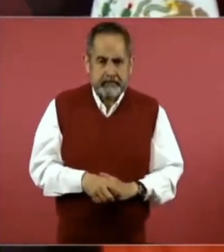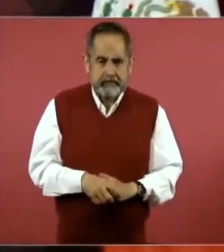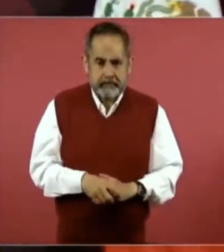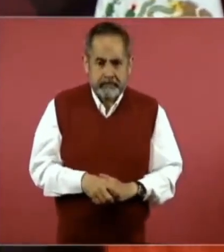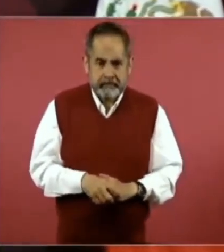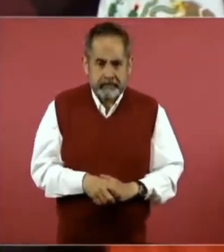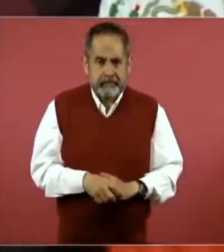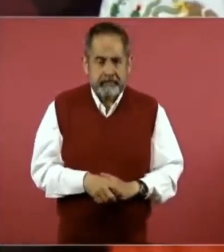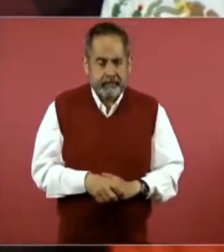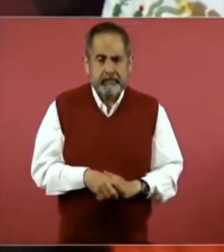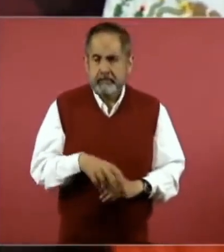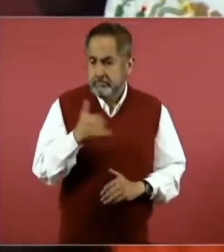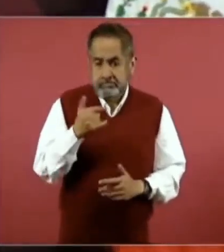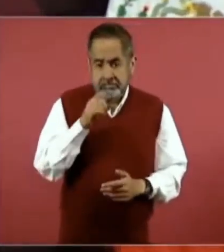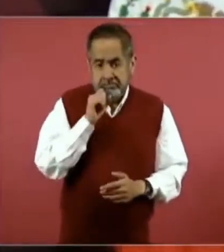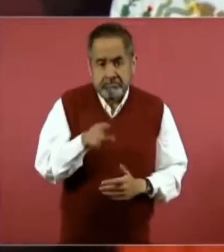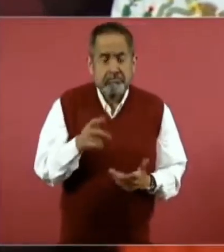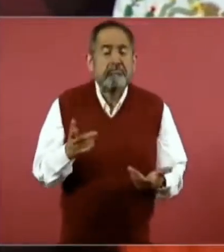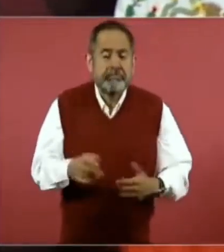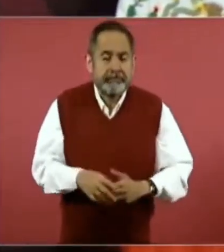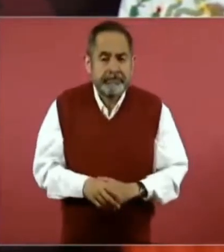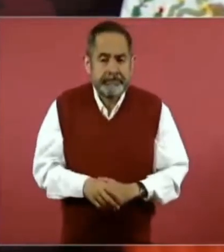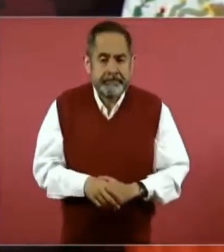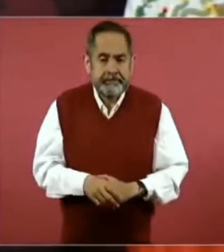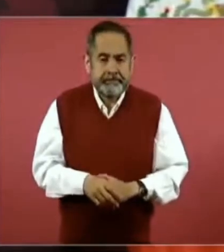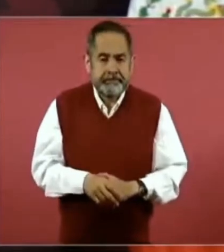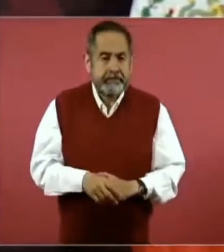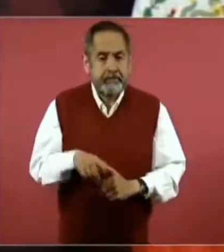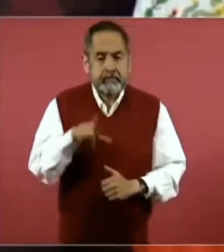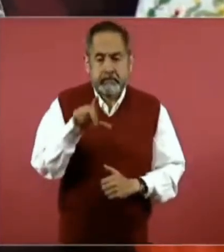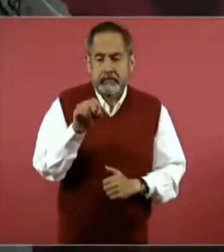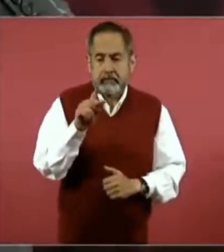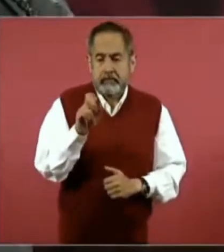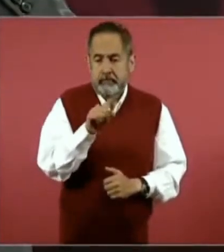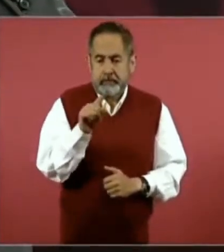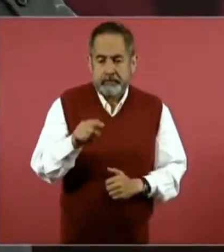Y bueno, López Mateos